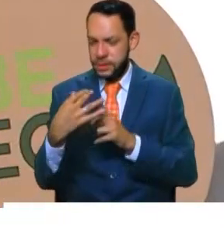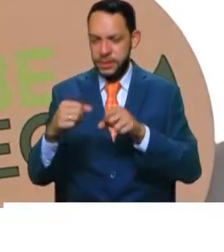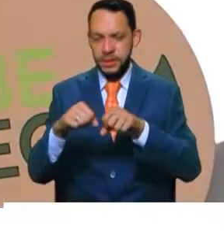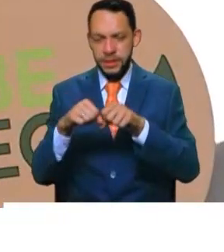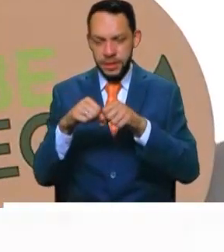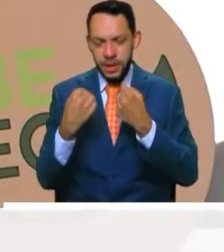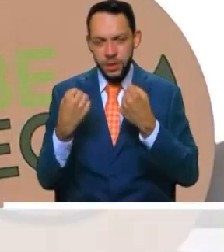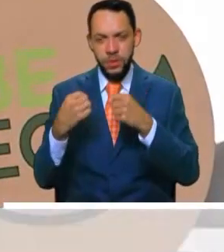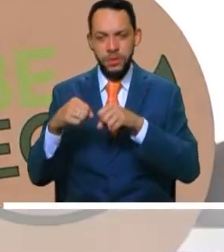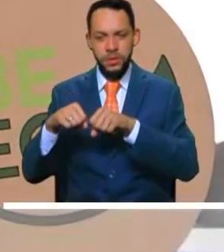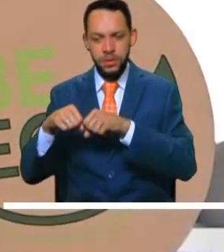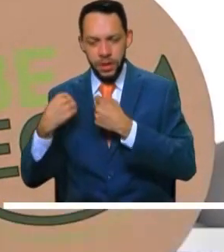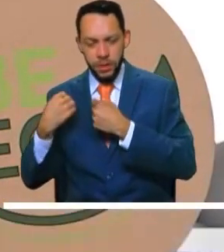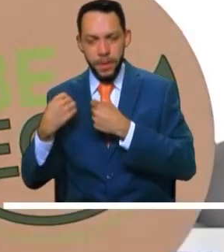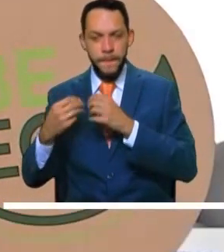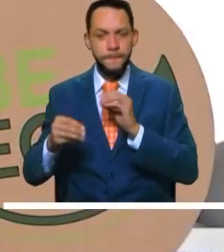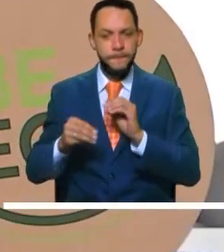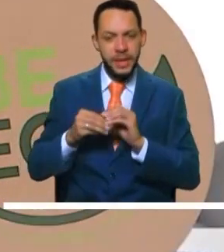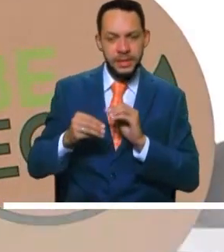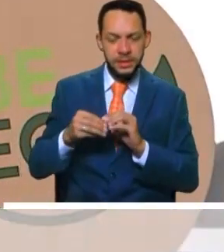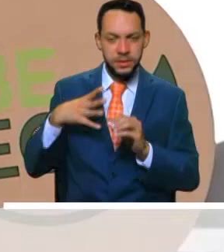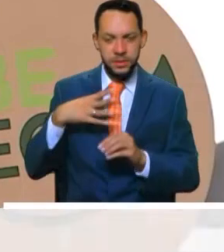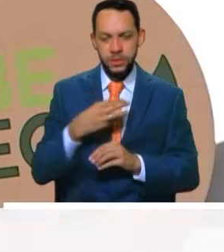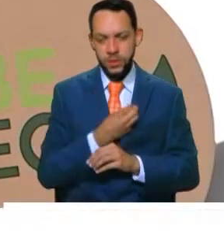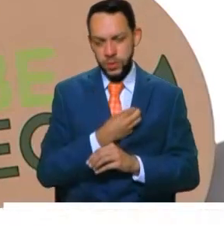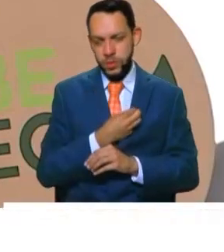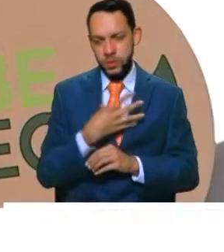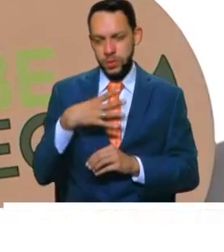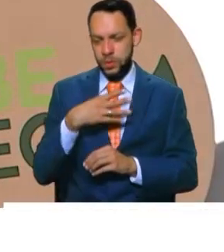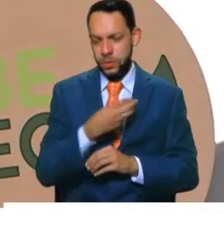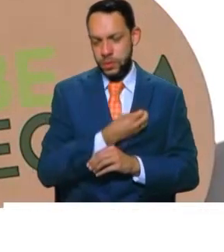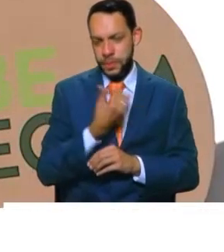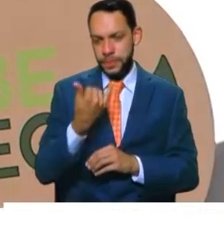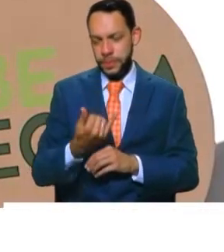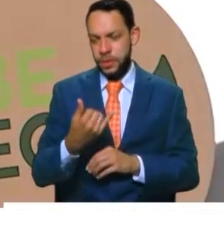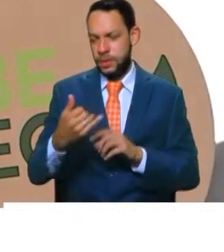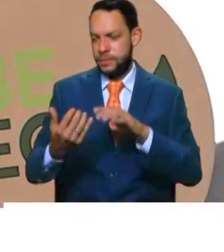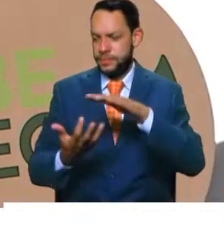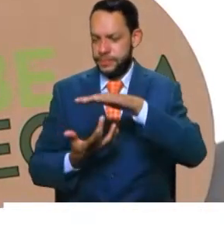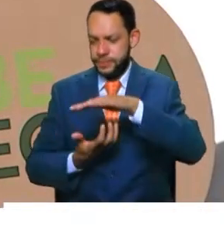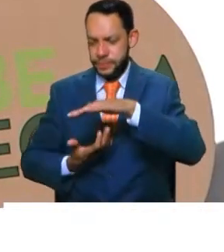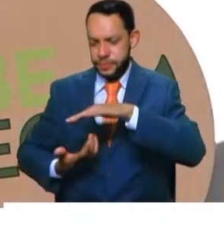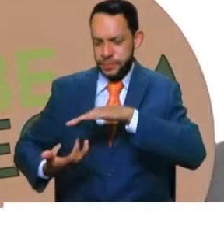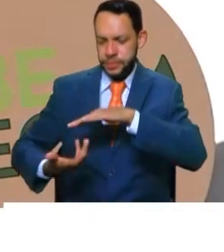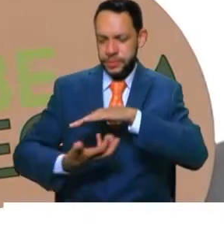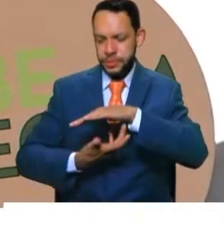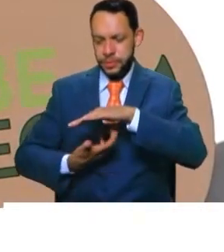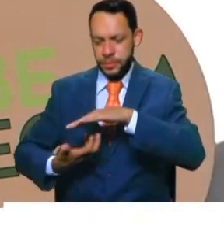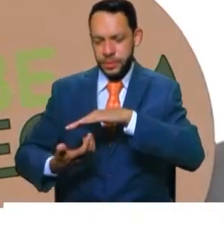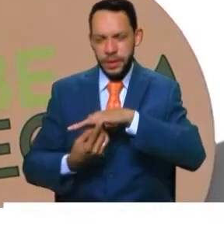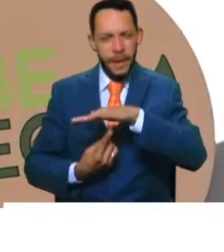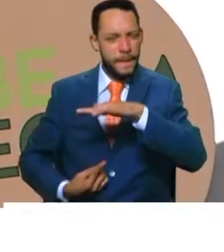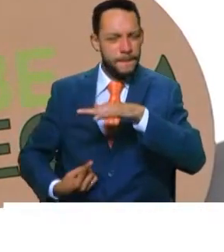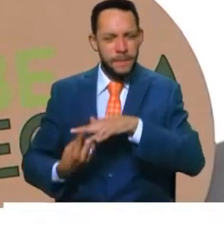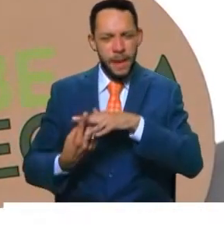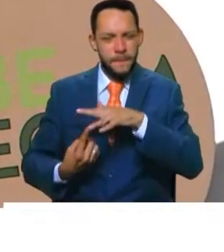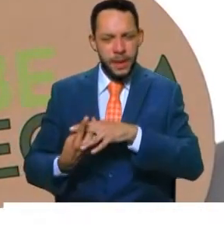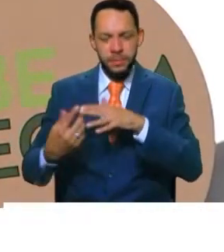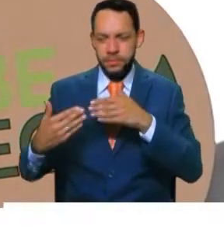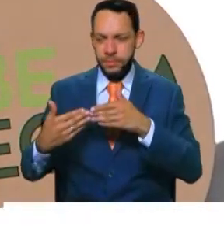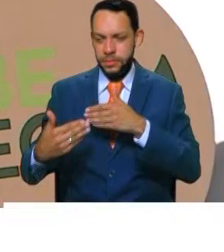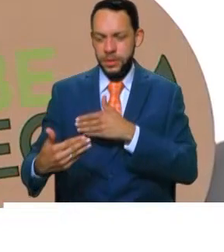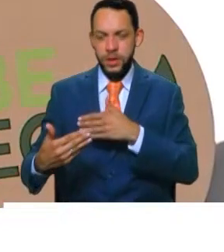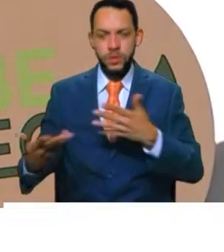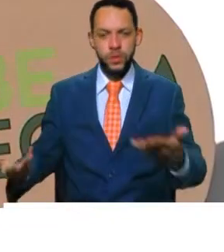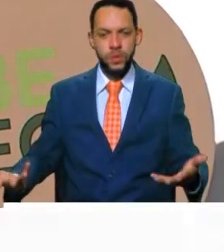la que se va a perjudicar aquí, sino también nosotros. Todo es un ecosistema y todo parte de una fuente principal que es nuestra